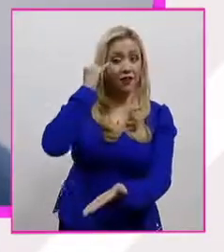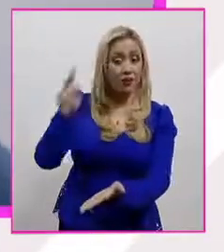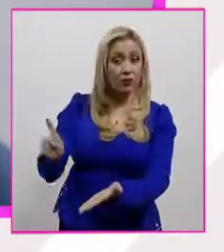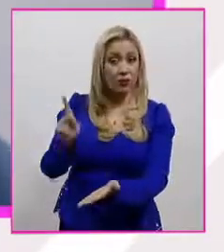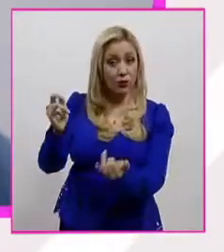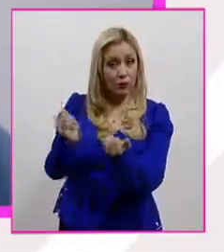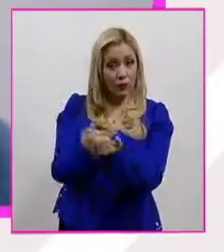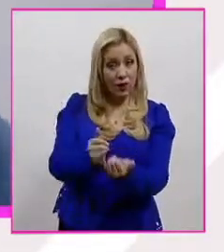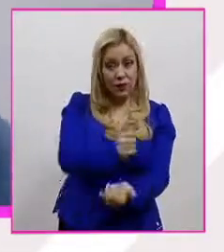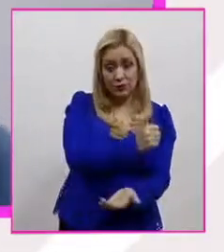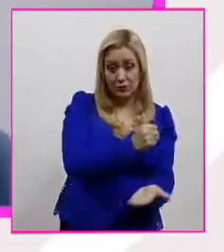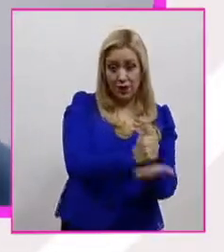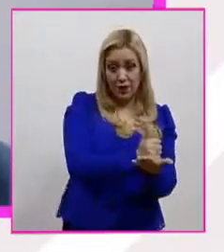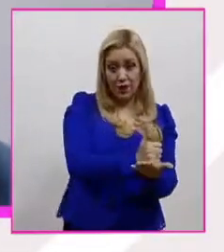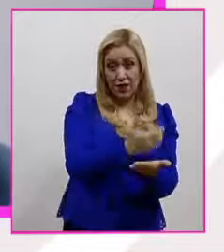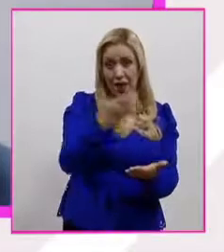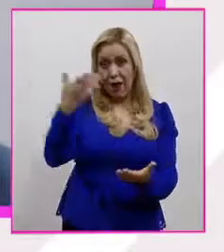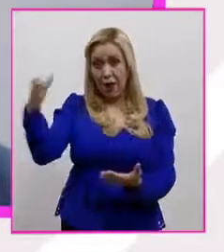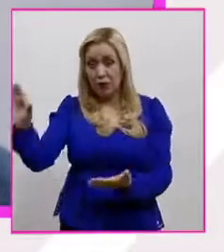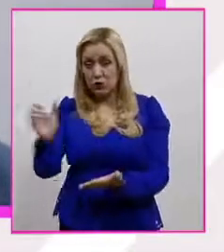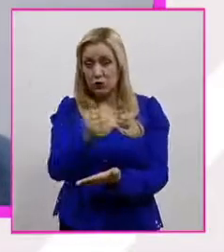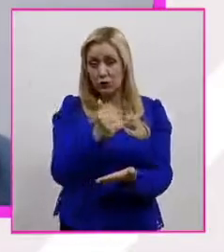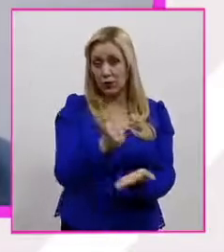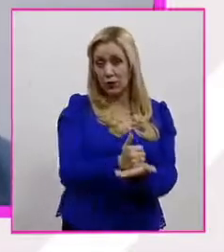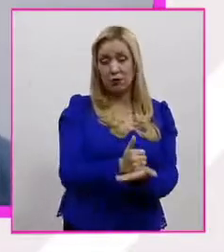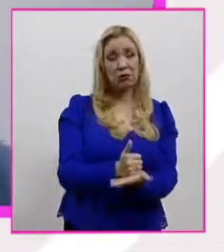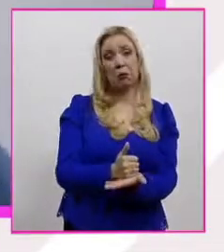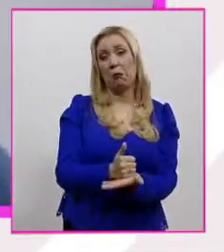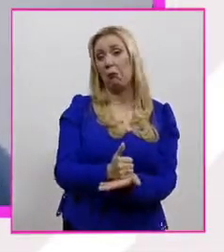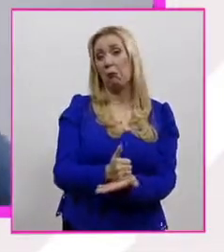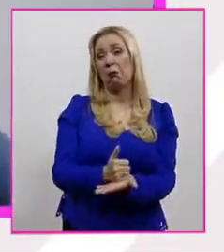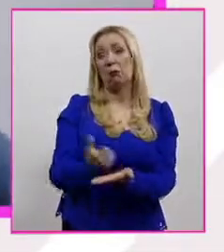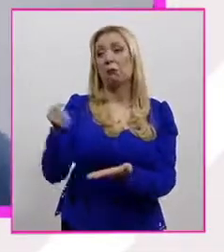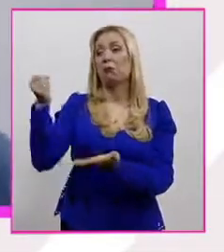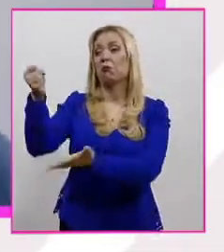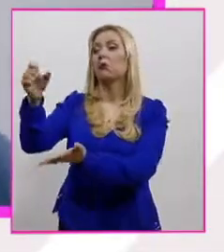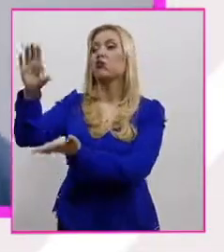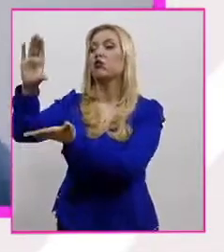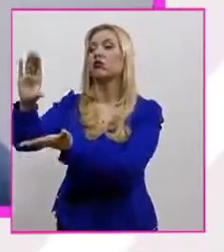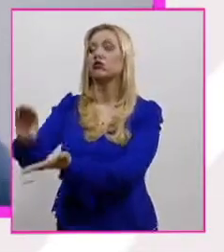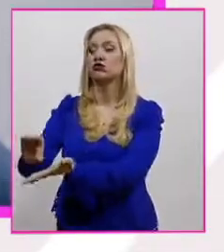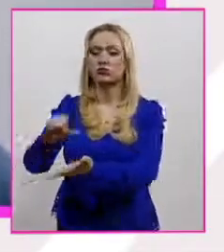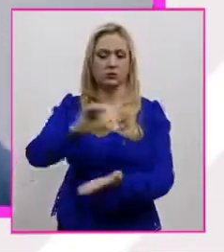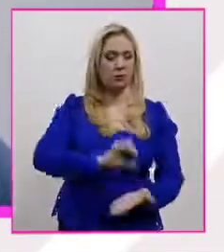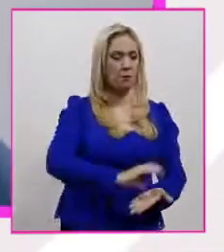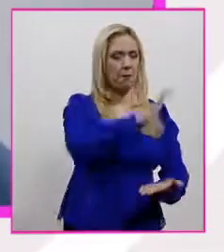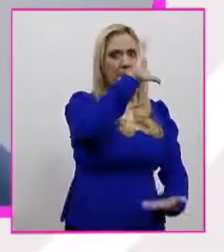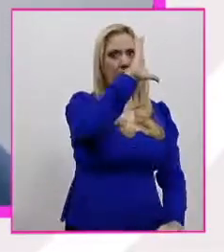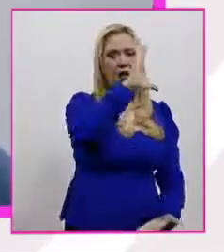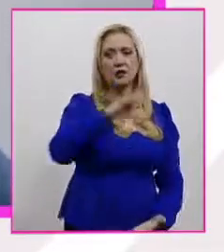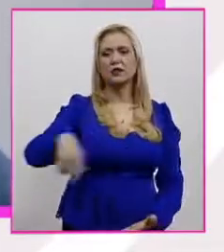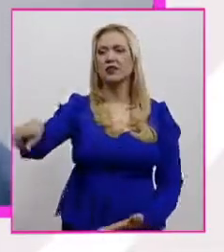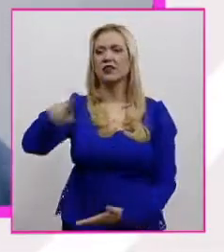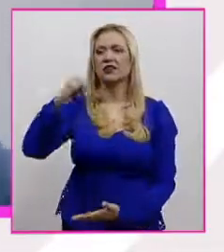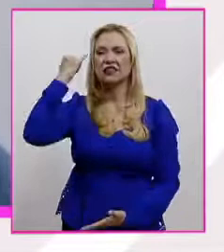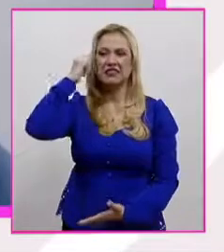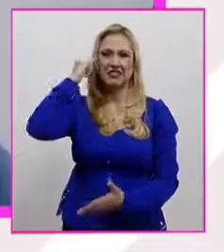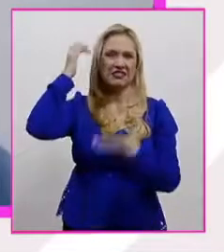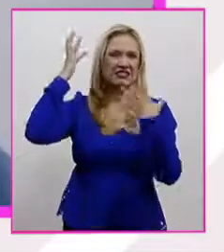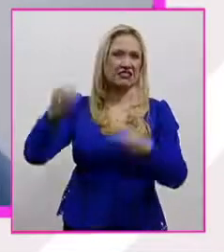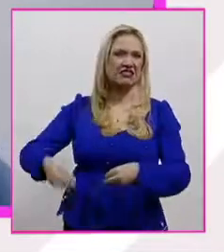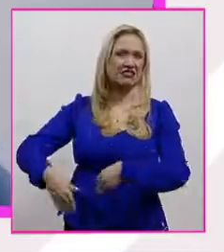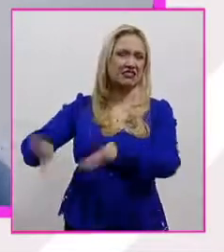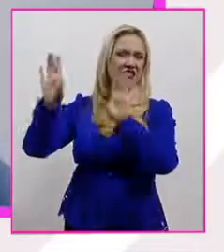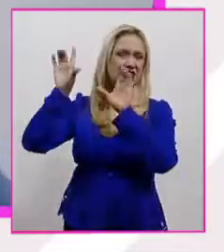generando estas brechas, estas qué tonalidades de piel pueden crecer y desarrollarse de mejor manera, cuáles son